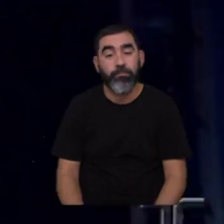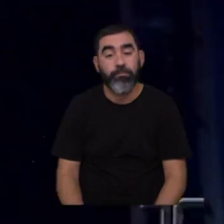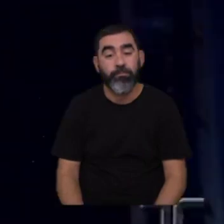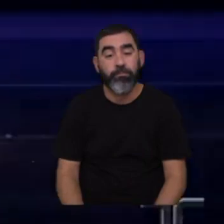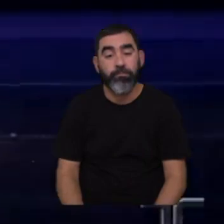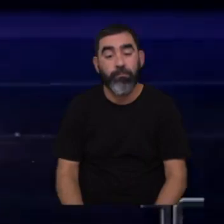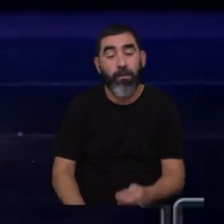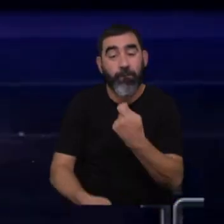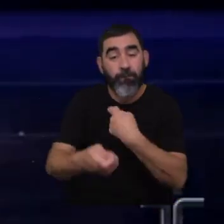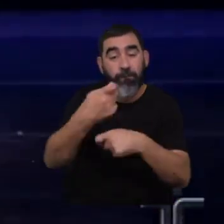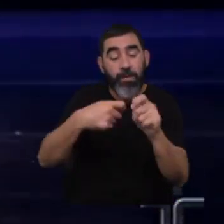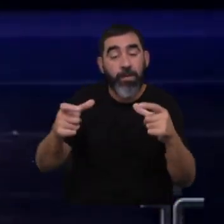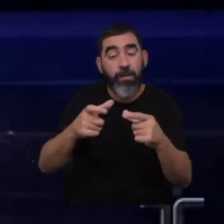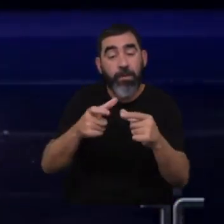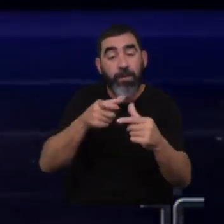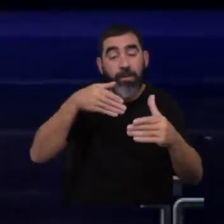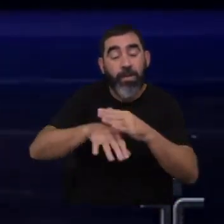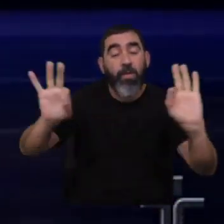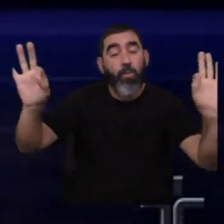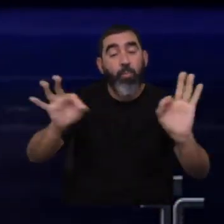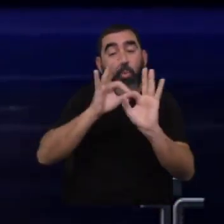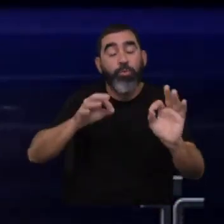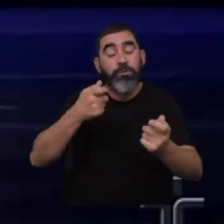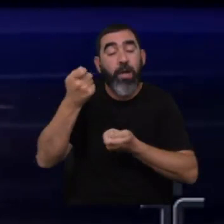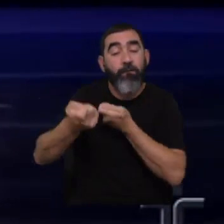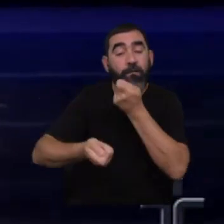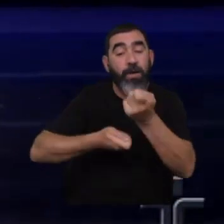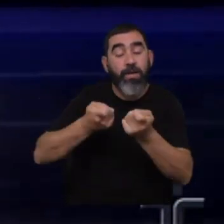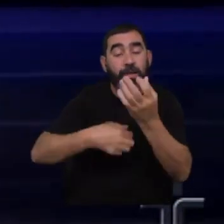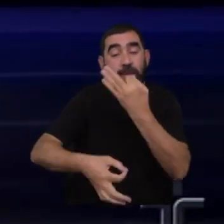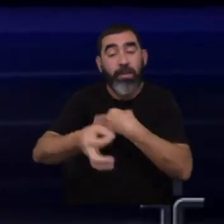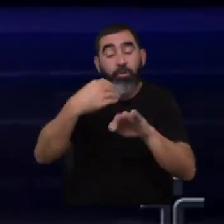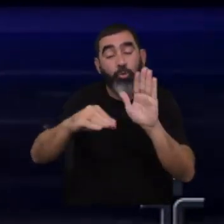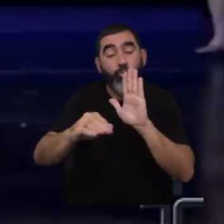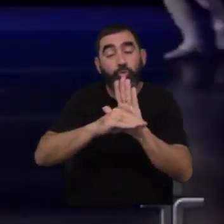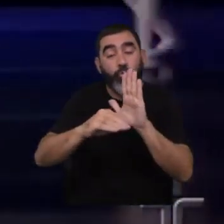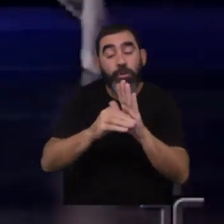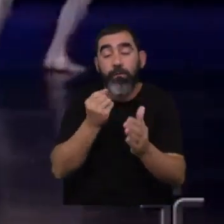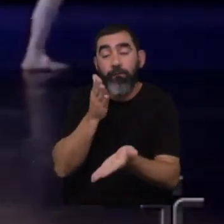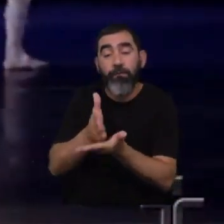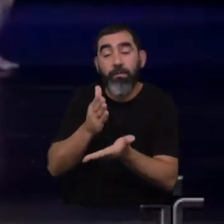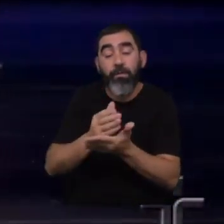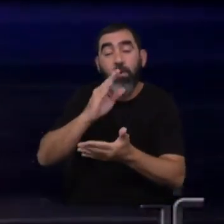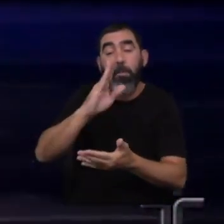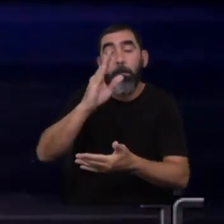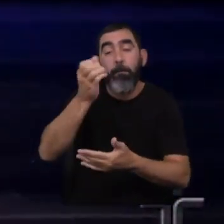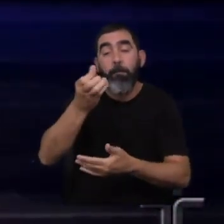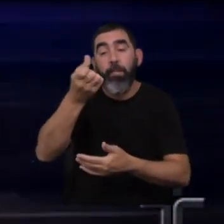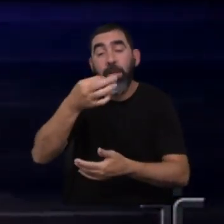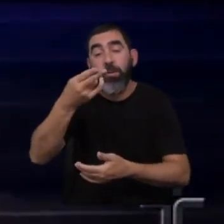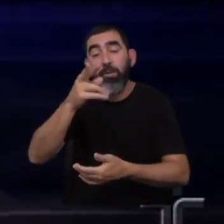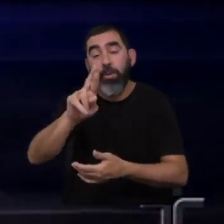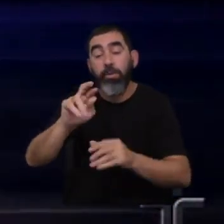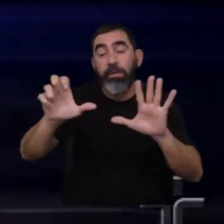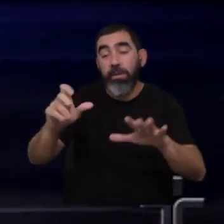Ya están a la venta las entradas para una gala de música y danza contemporánea en el Teatro Solís a beneficio del Institut Pasteur de Montevideo. El 6 de junio,